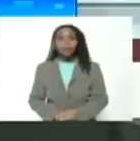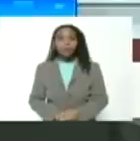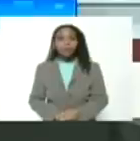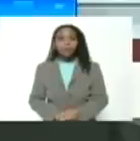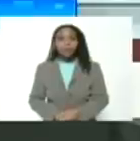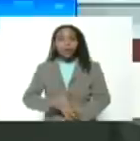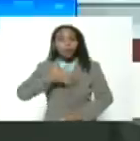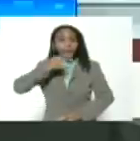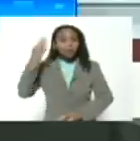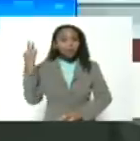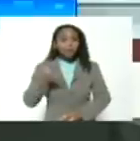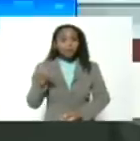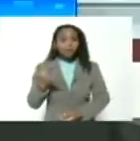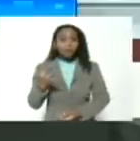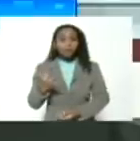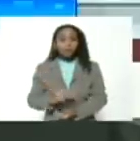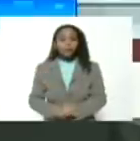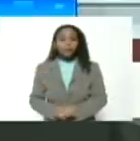originaria,